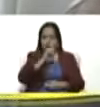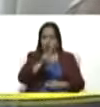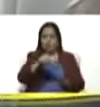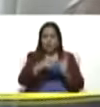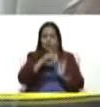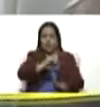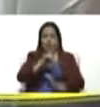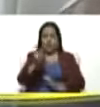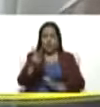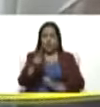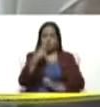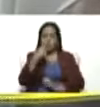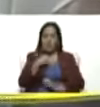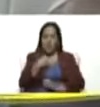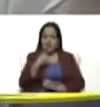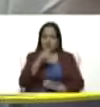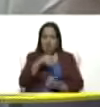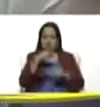regalo, César.